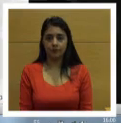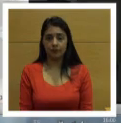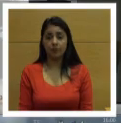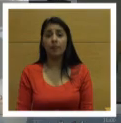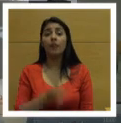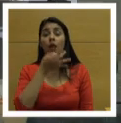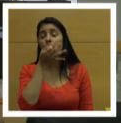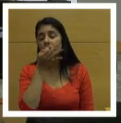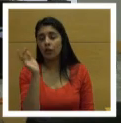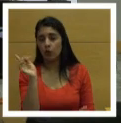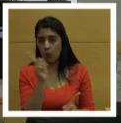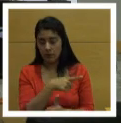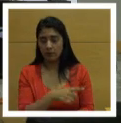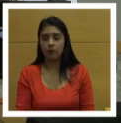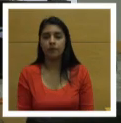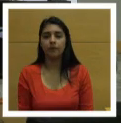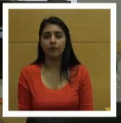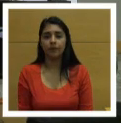Comentarios finales.